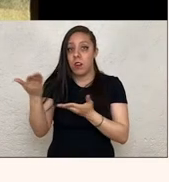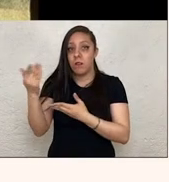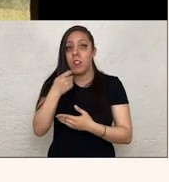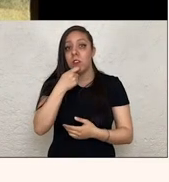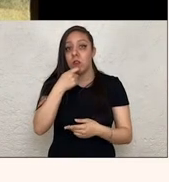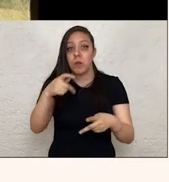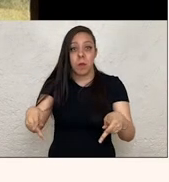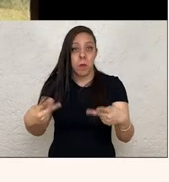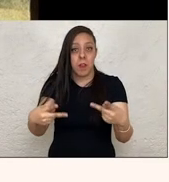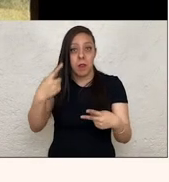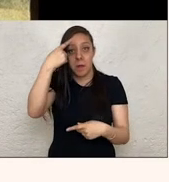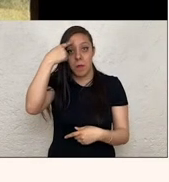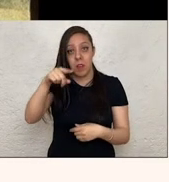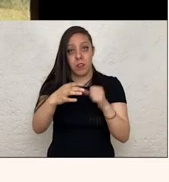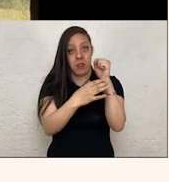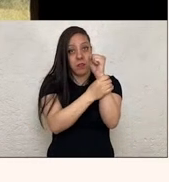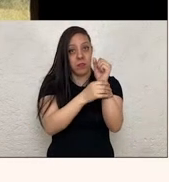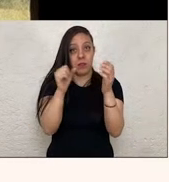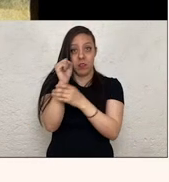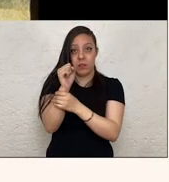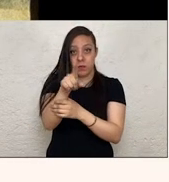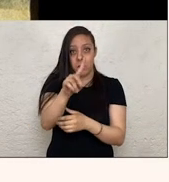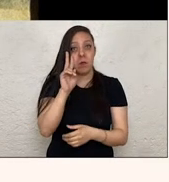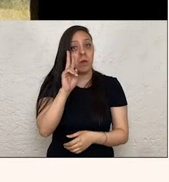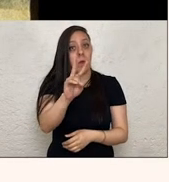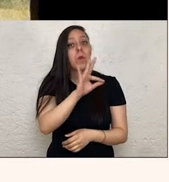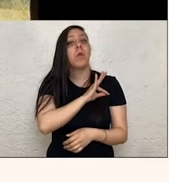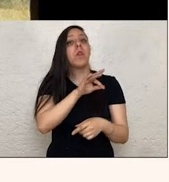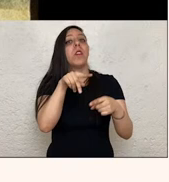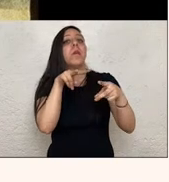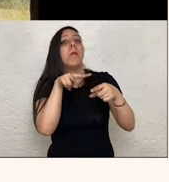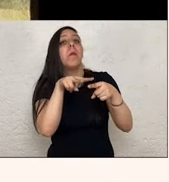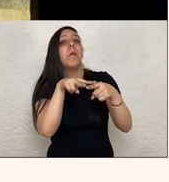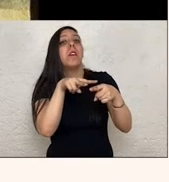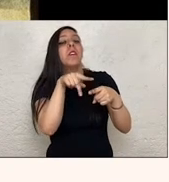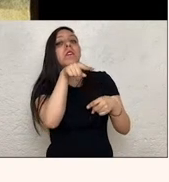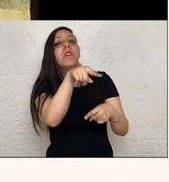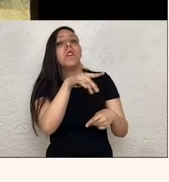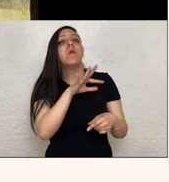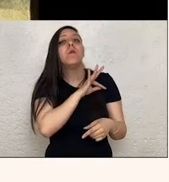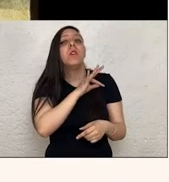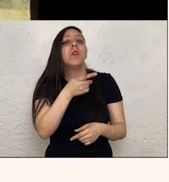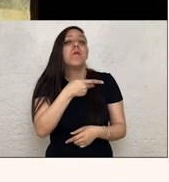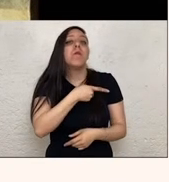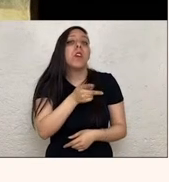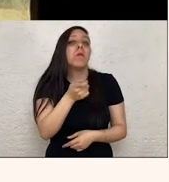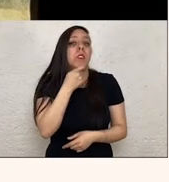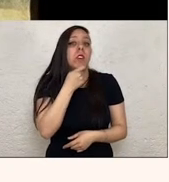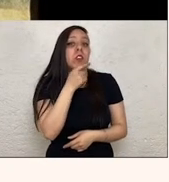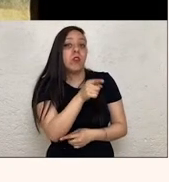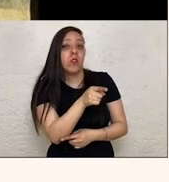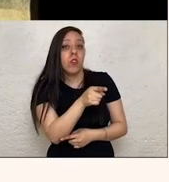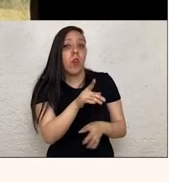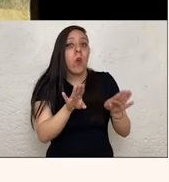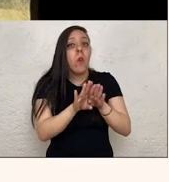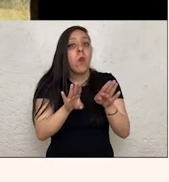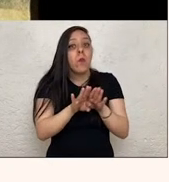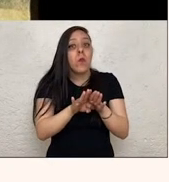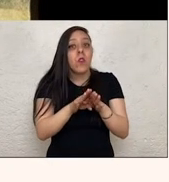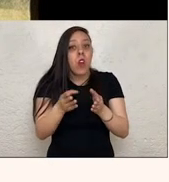Se llevaban los niños y lo vendieron. Allí en la esquina del dibujo de la imagen se ve un pobre